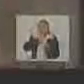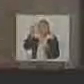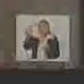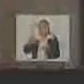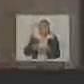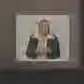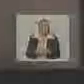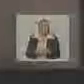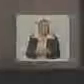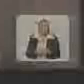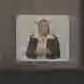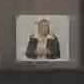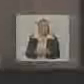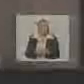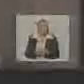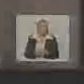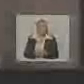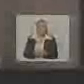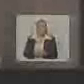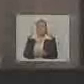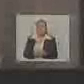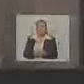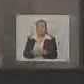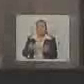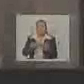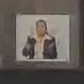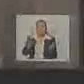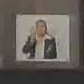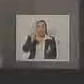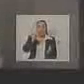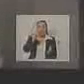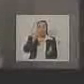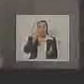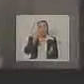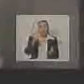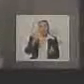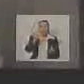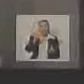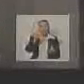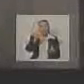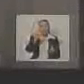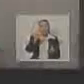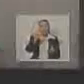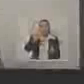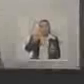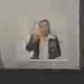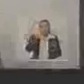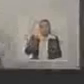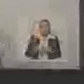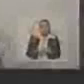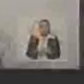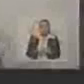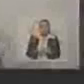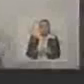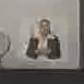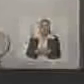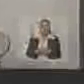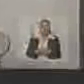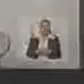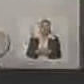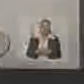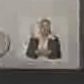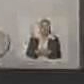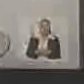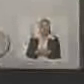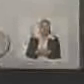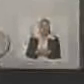Gracias. La candidata común, Cipatli Dinora Pisano Osorio, tiene uso de la voz. Adelante. Gracias. Como ya lo hemos mencionado